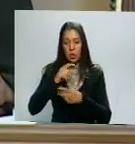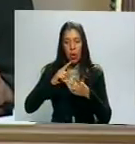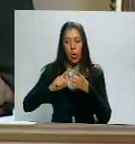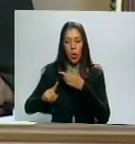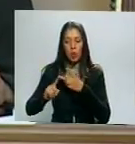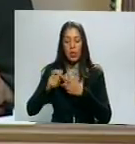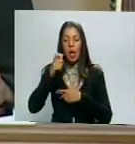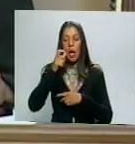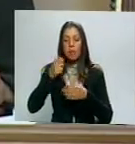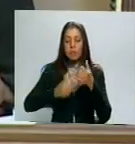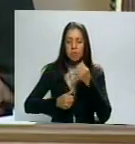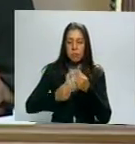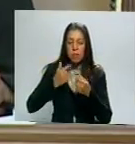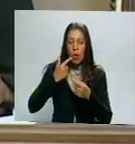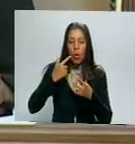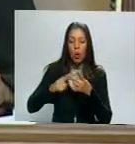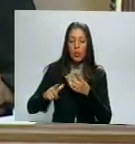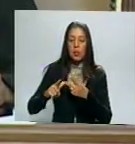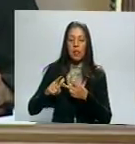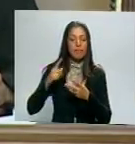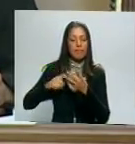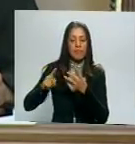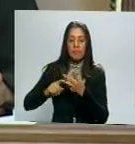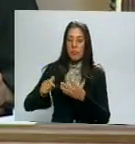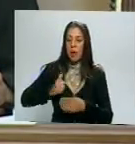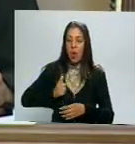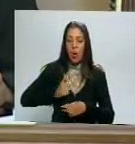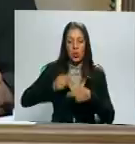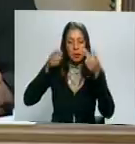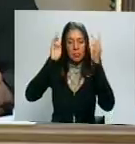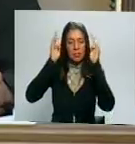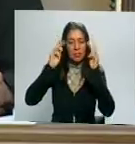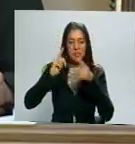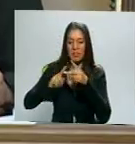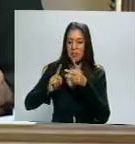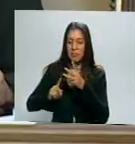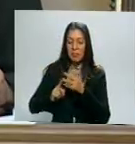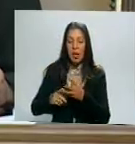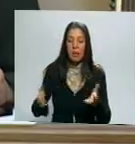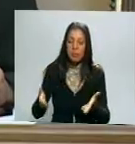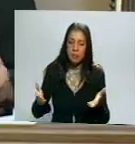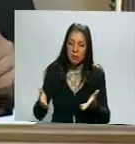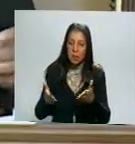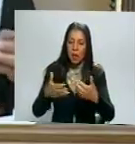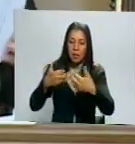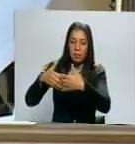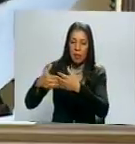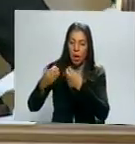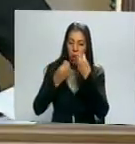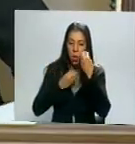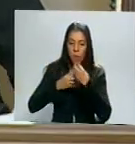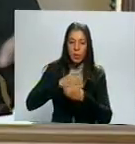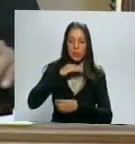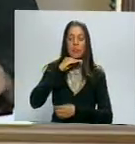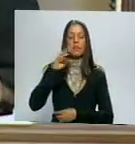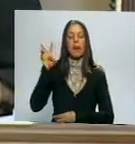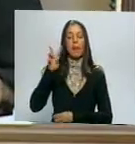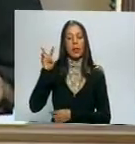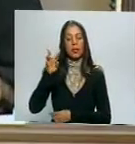caprina, ovina y cualesquiera otras formas que impulsen o promuevan el abastecimiento soberano.